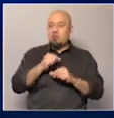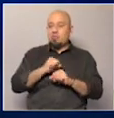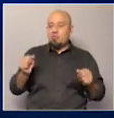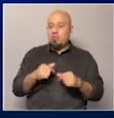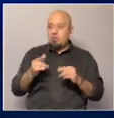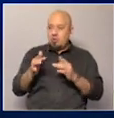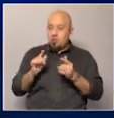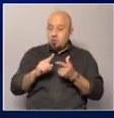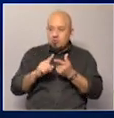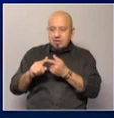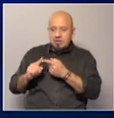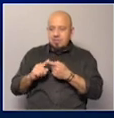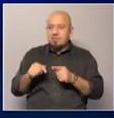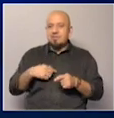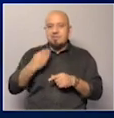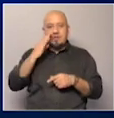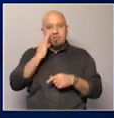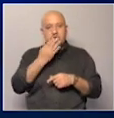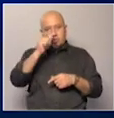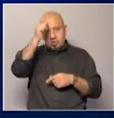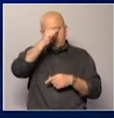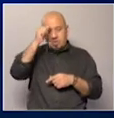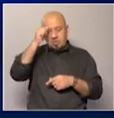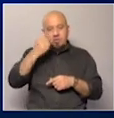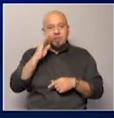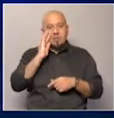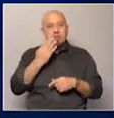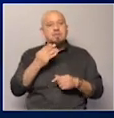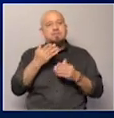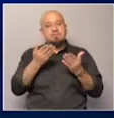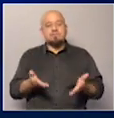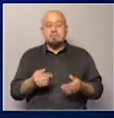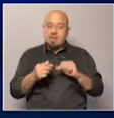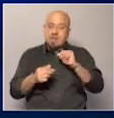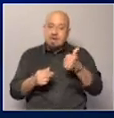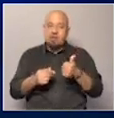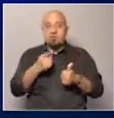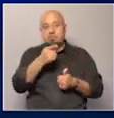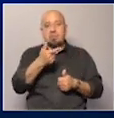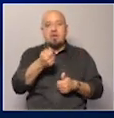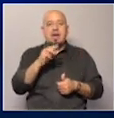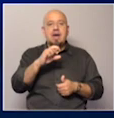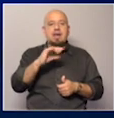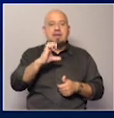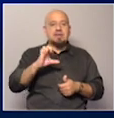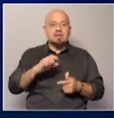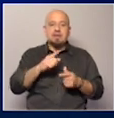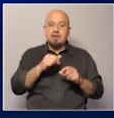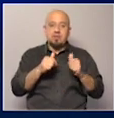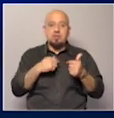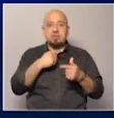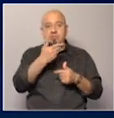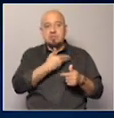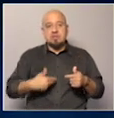es por eso que tuvo que muy rápidamente reconocer el domingo mismo que qué bueno que había ganado arce y que por tanto tenía que ser